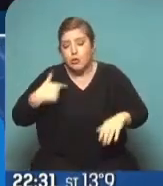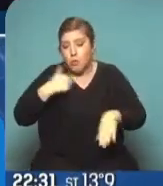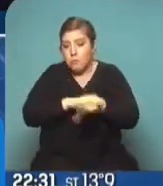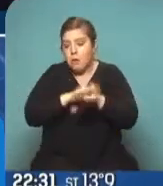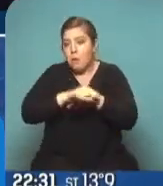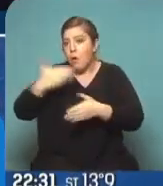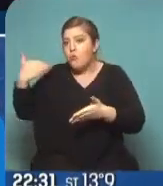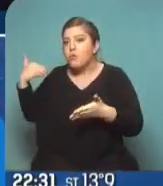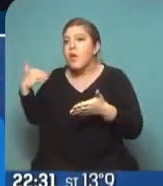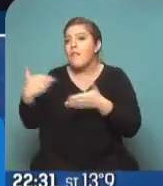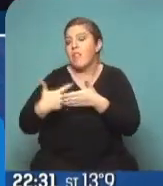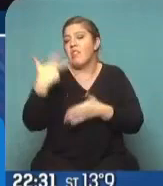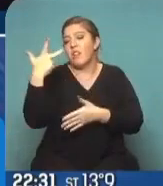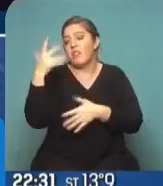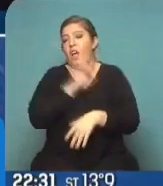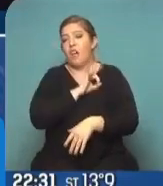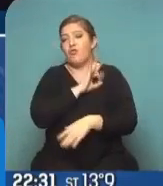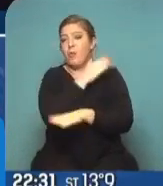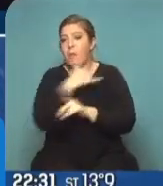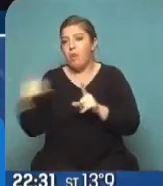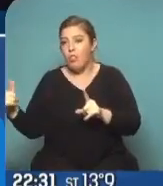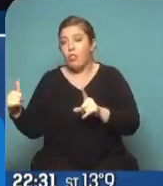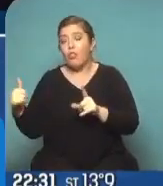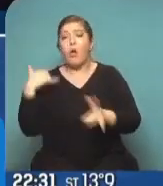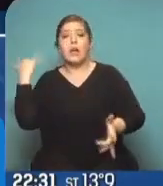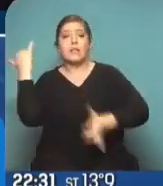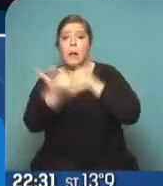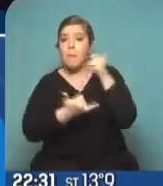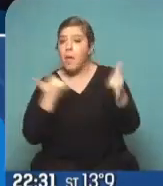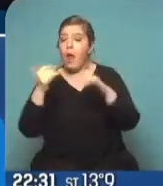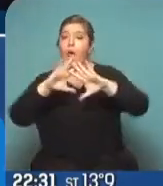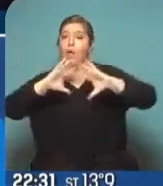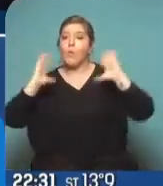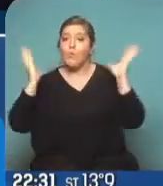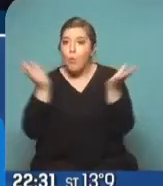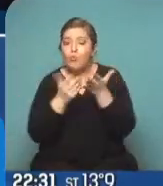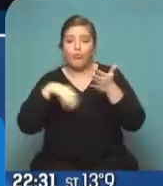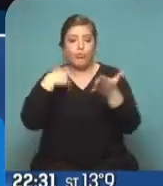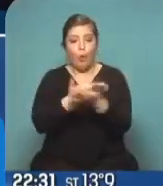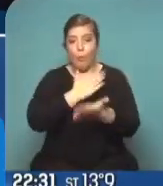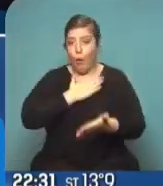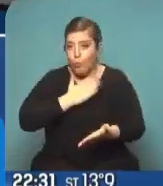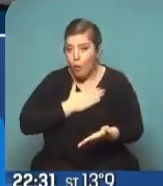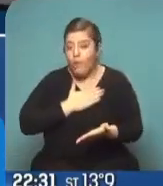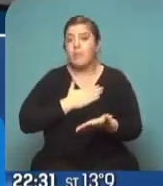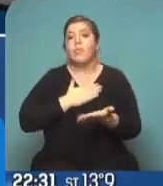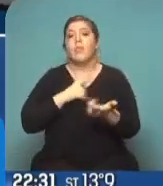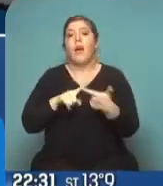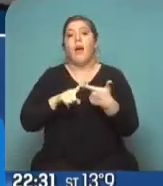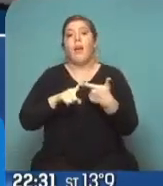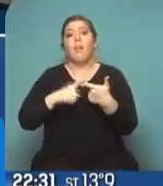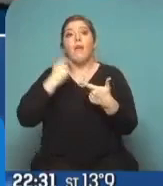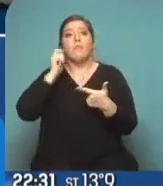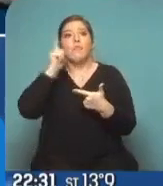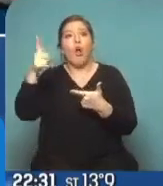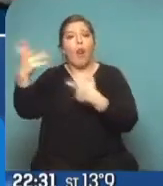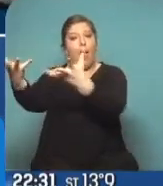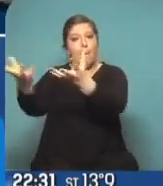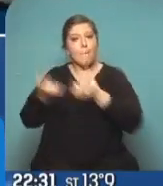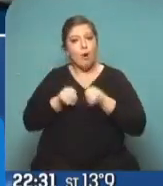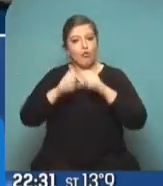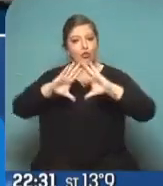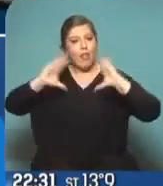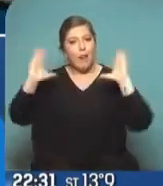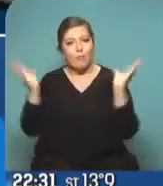ya 3 años y medio, de explicarle al mundo cuál es la propuesta, de tratar de lograr el apoyo del mundo entero